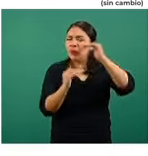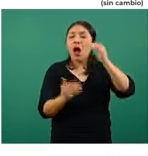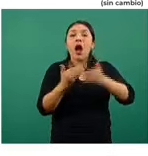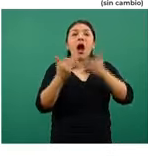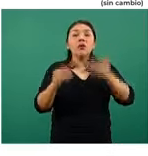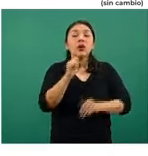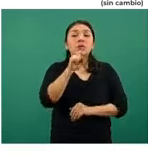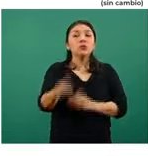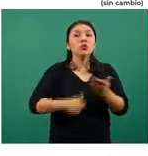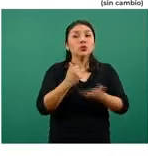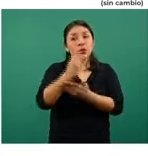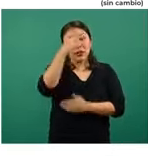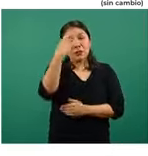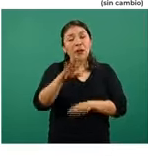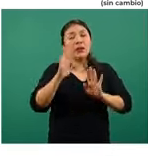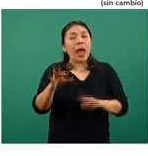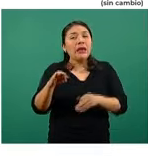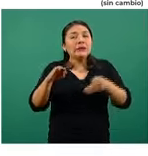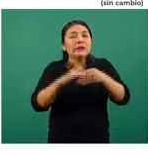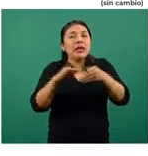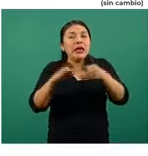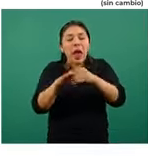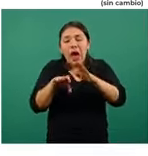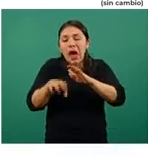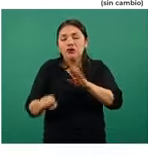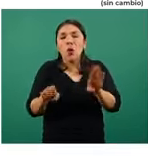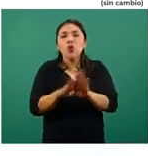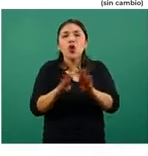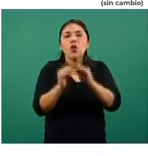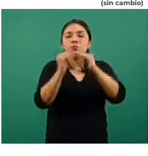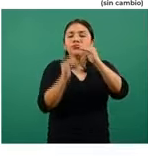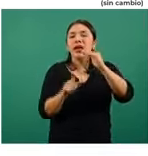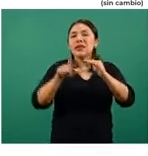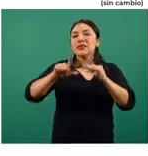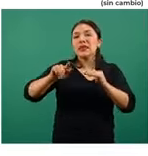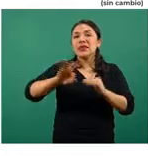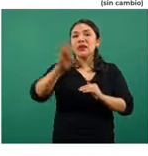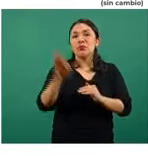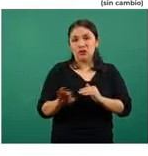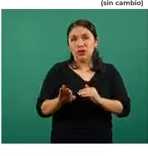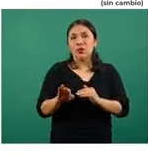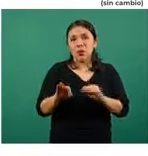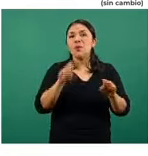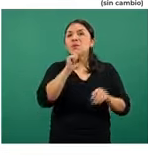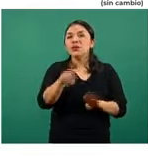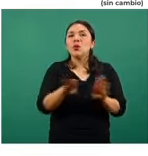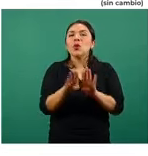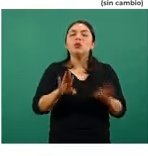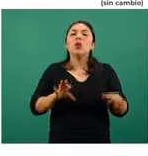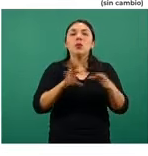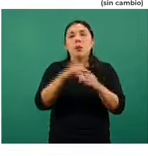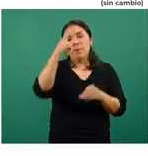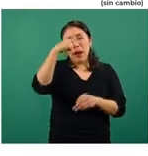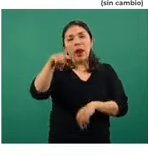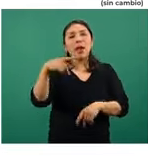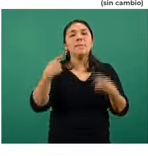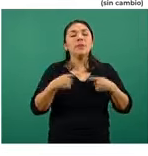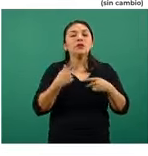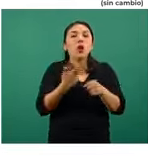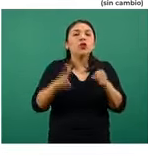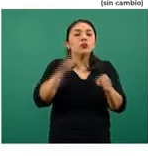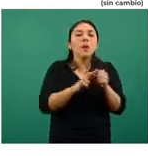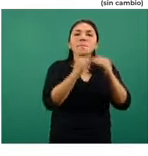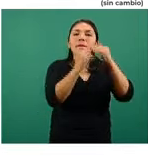también la Ciudad de México se acerca a ese nivel de seguridad del 70% en congruencia con la disminución de la